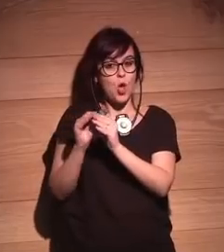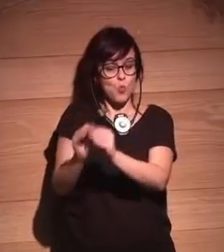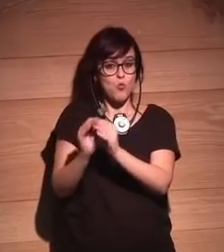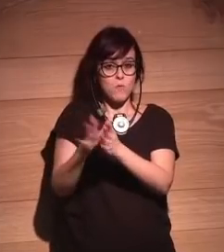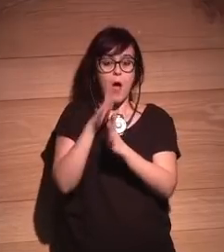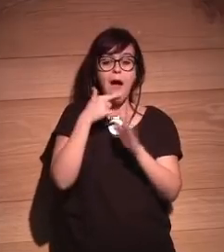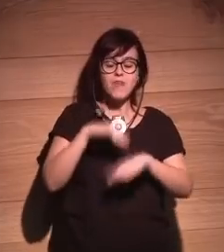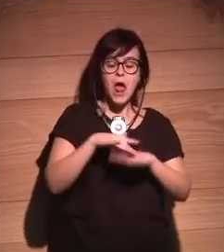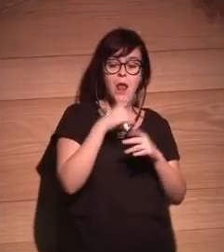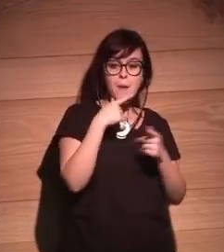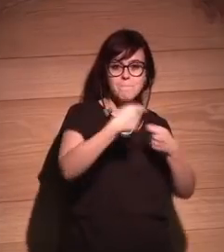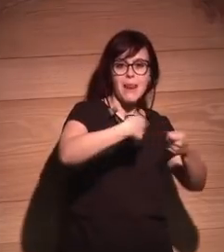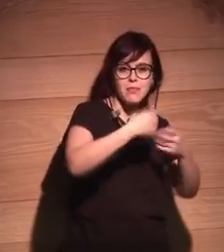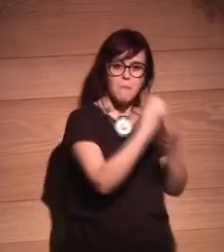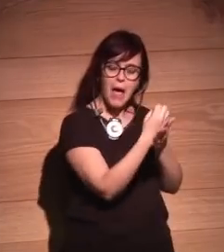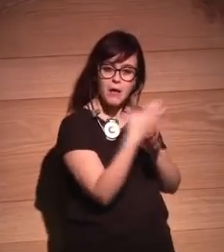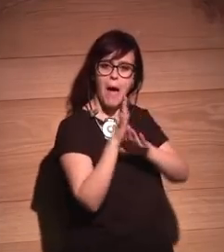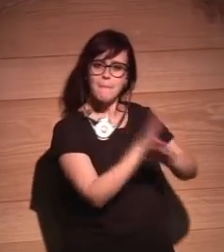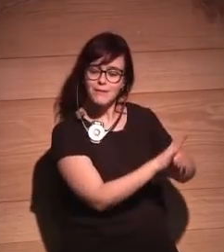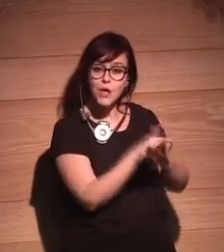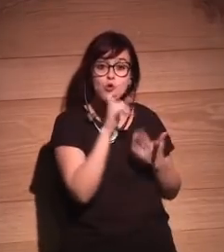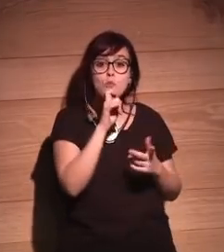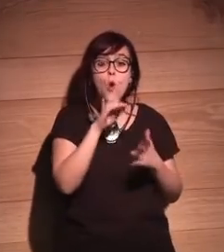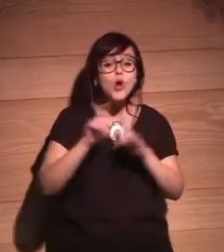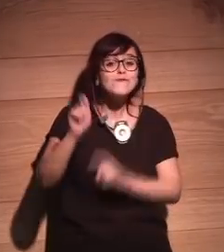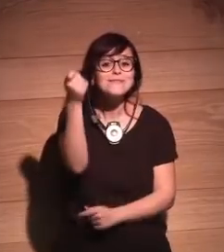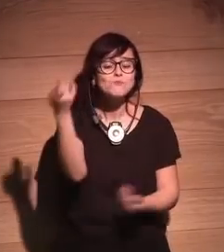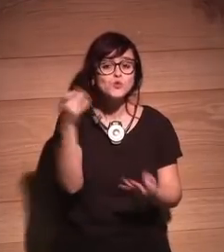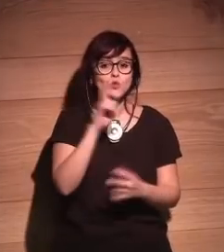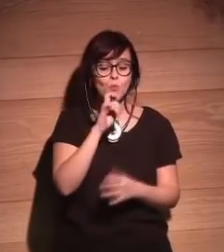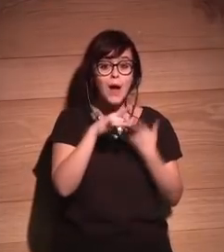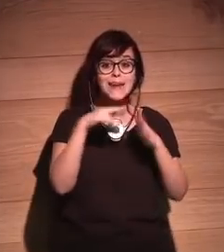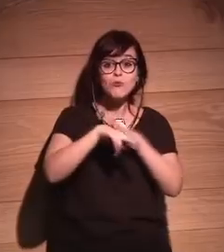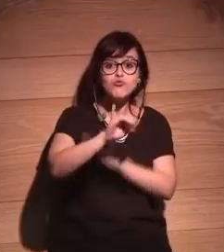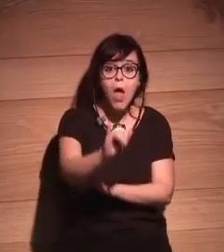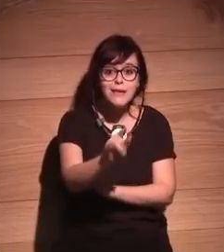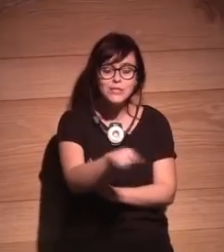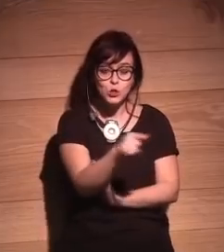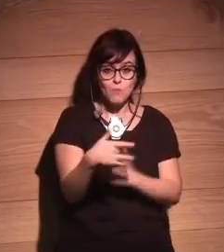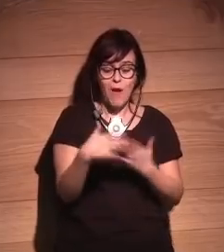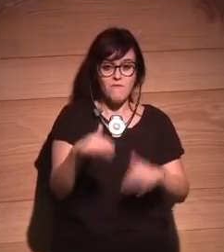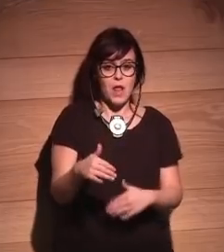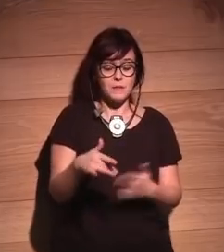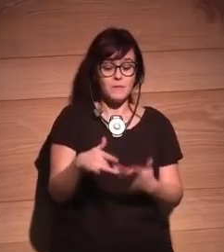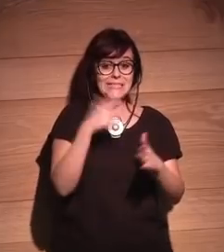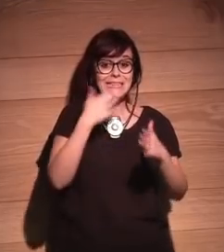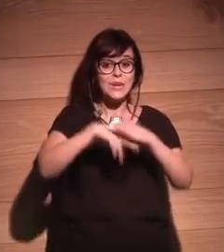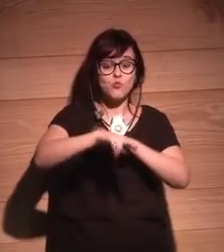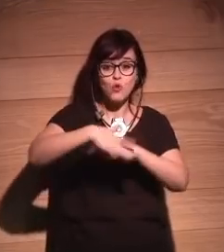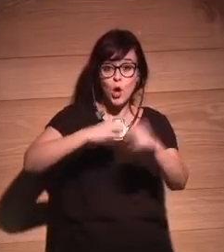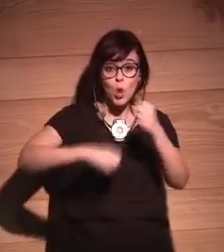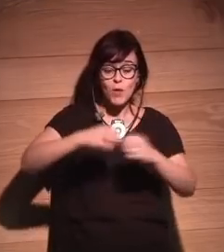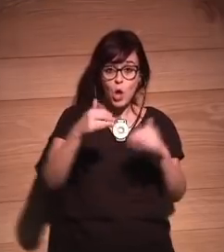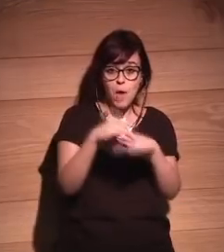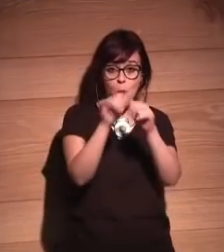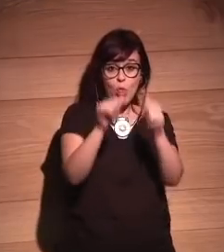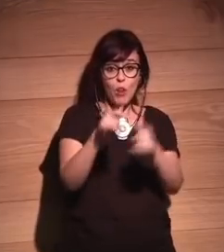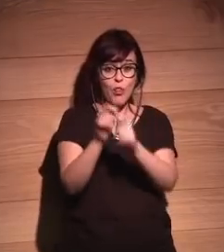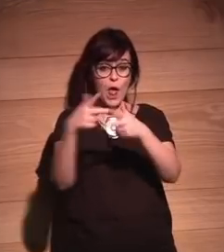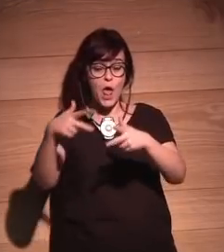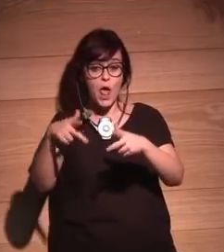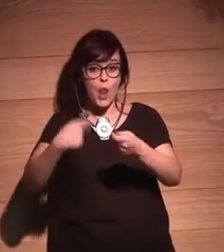del marketing y de las marcas? ¿Cómo lo vamos a hacer? ¿Qué medios tenemos? Si no tenemos los recursos económicos, no tenemos el modelo